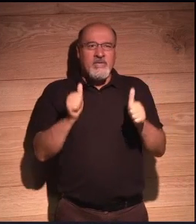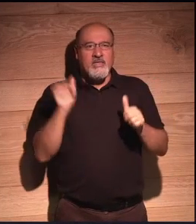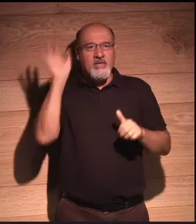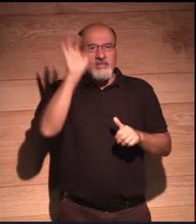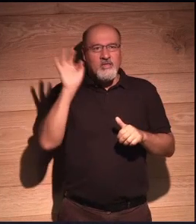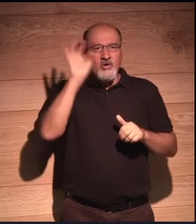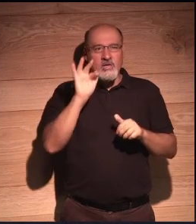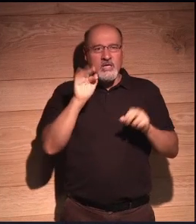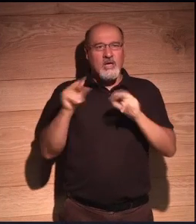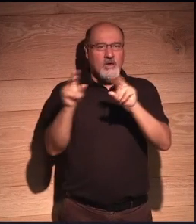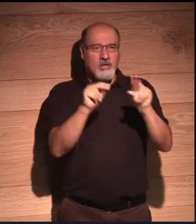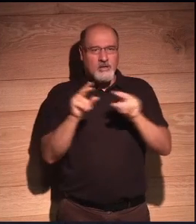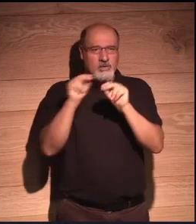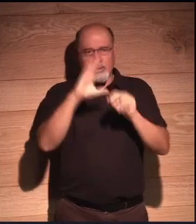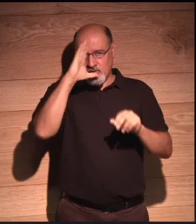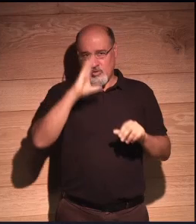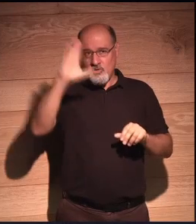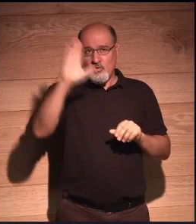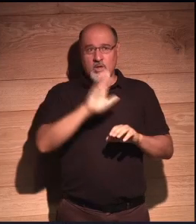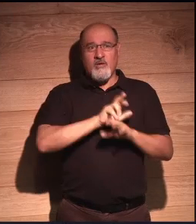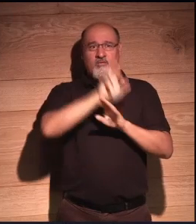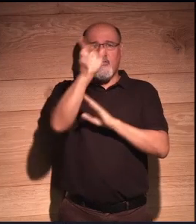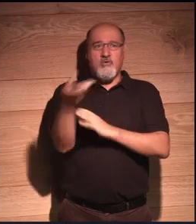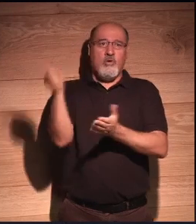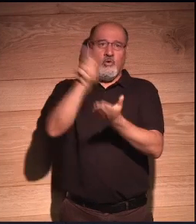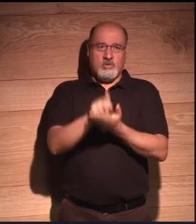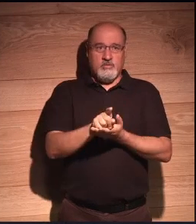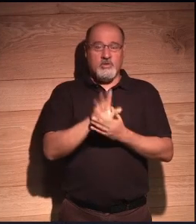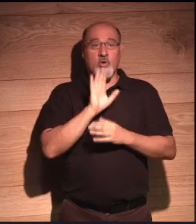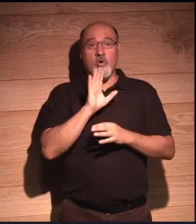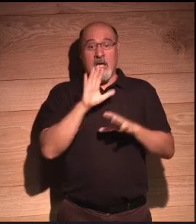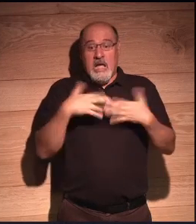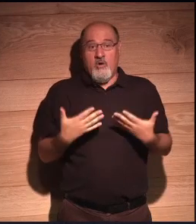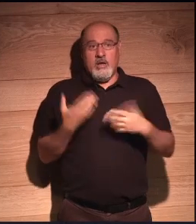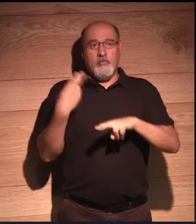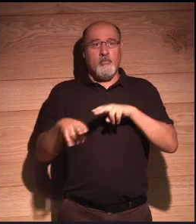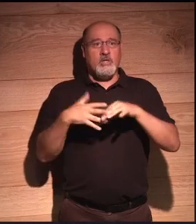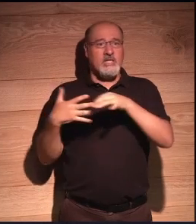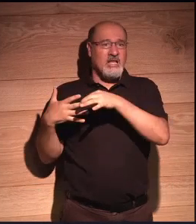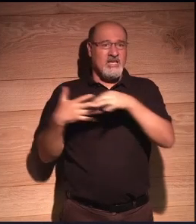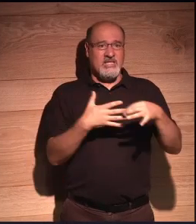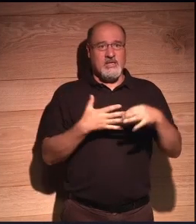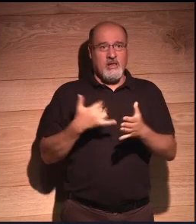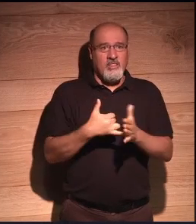a la Luna. Yo no sé si es porque realmente hay unos liderazgos políticos ahora mismo un poco débiles y necesitan de alguna